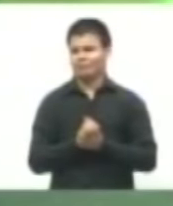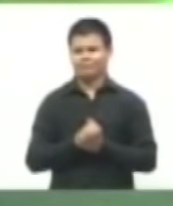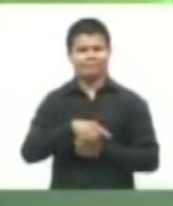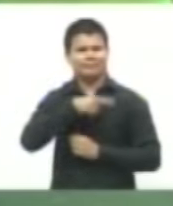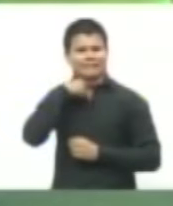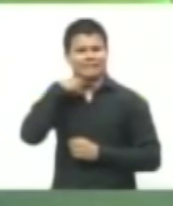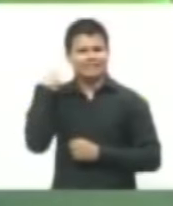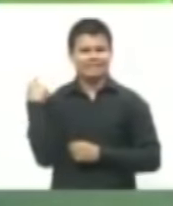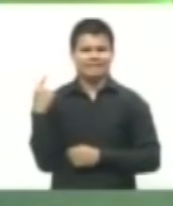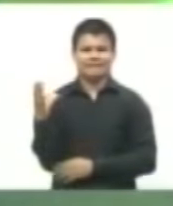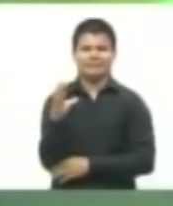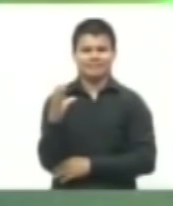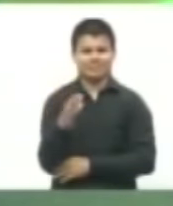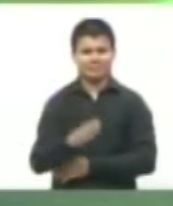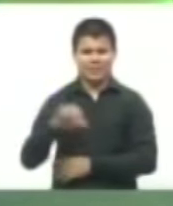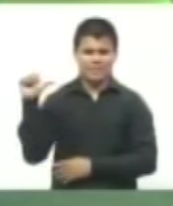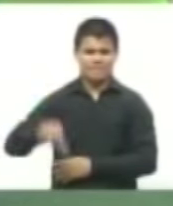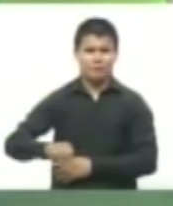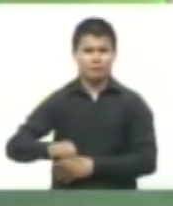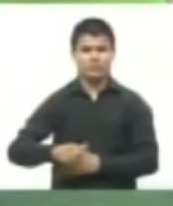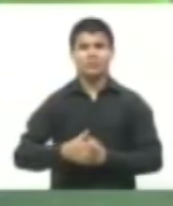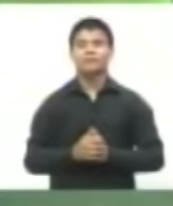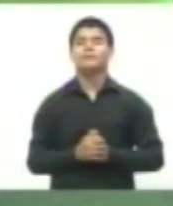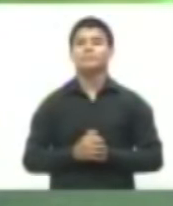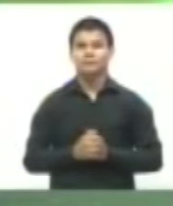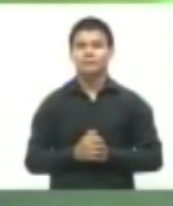la de Colombia, pésima. Sub-20. Bien, así hasta aquí ya nuestro